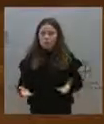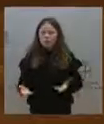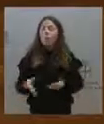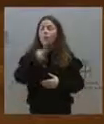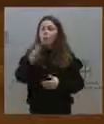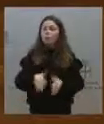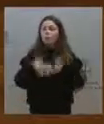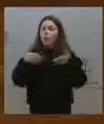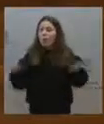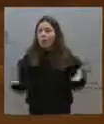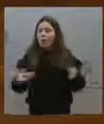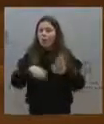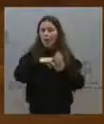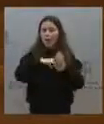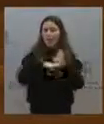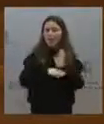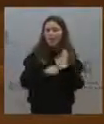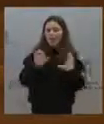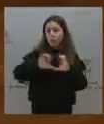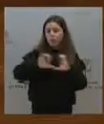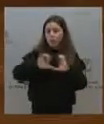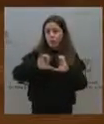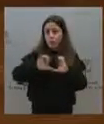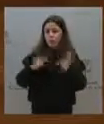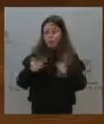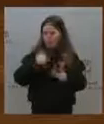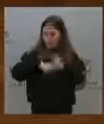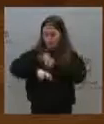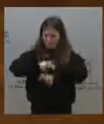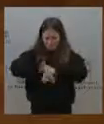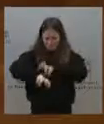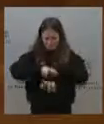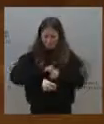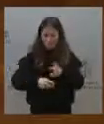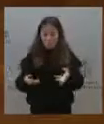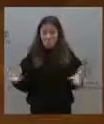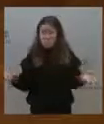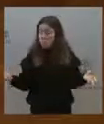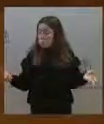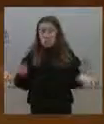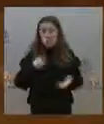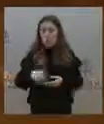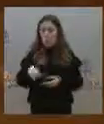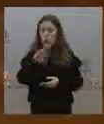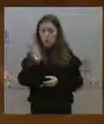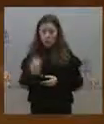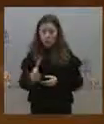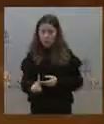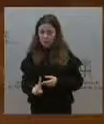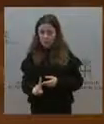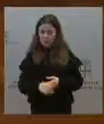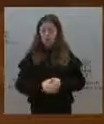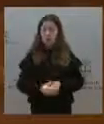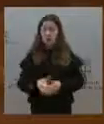Por mucho que me he revolcado en el pajar presupuestario, no he sido capaz de encontrarla. Quizás sea todo más sencillo de